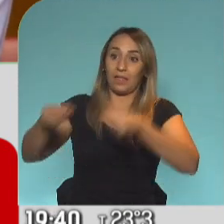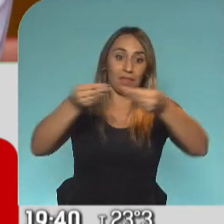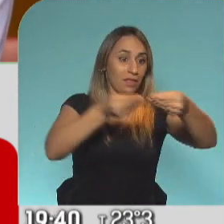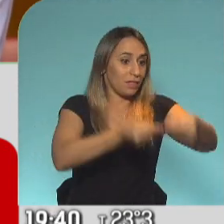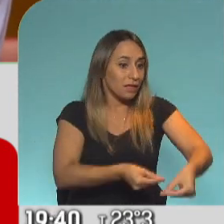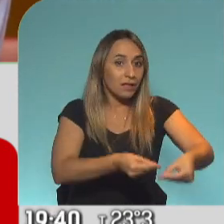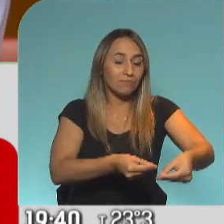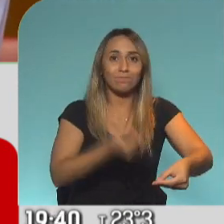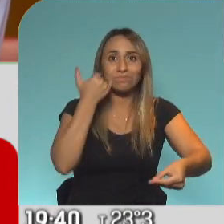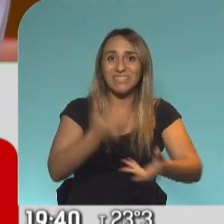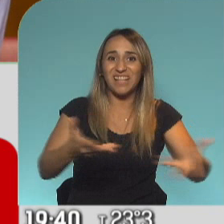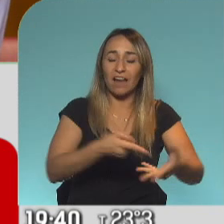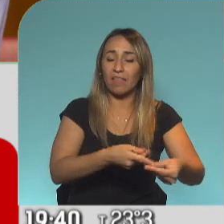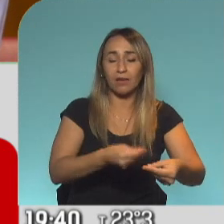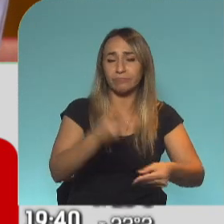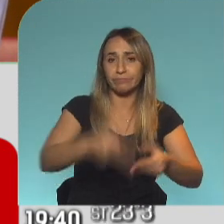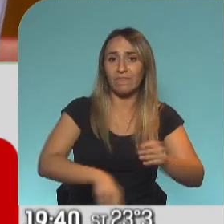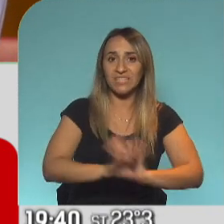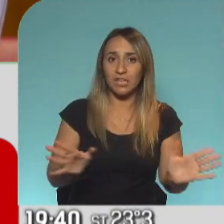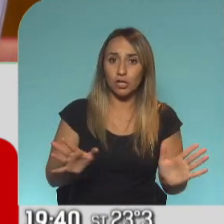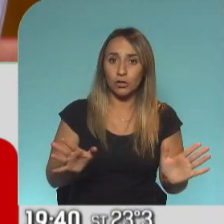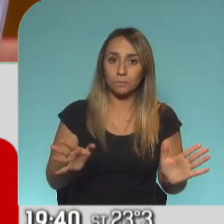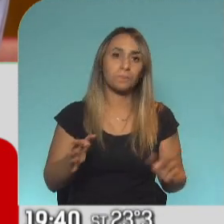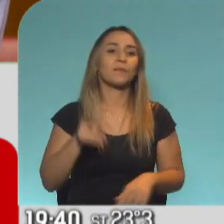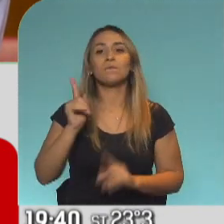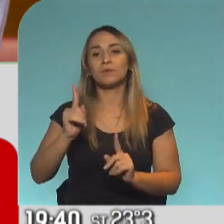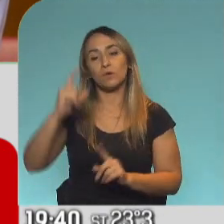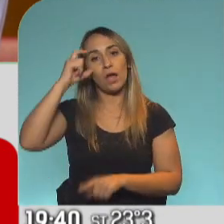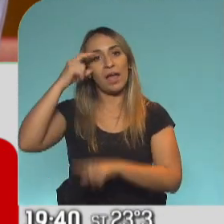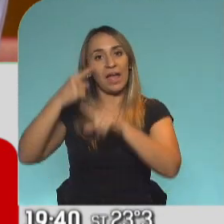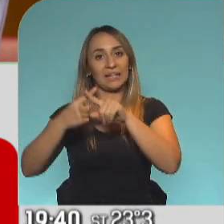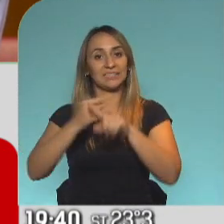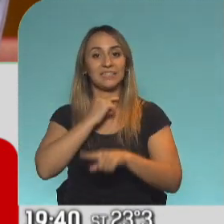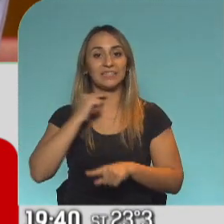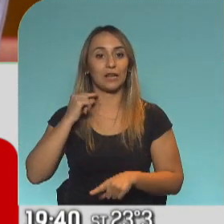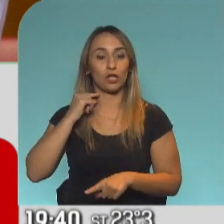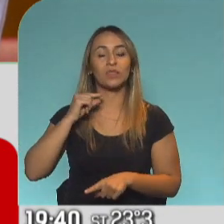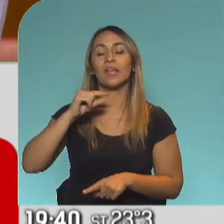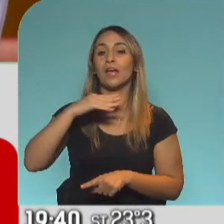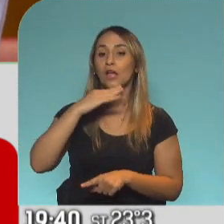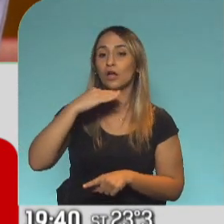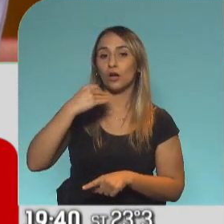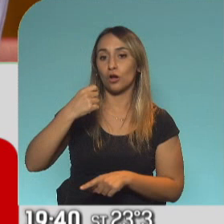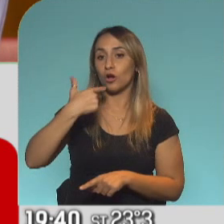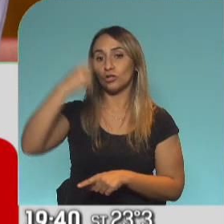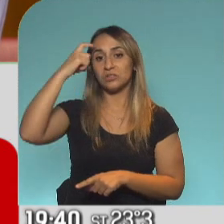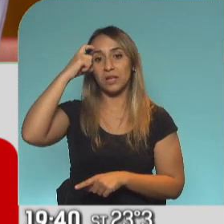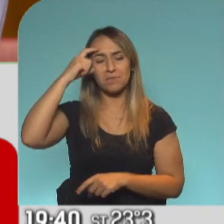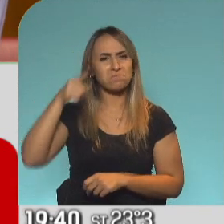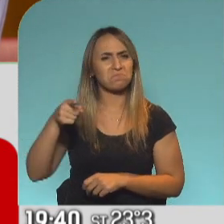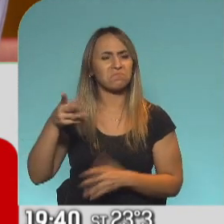pedófilo. Este ex sacerdote, Carlos José, nunca negó los hechos